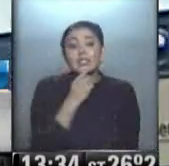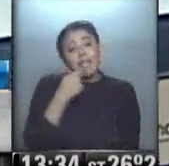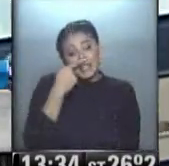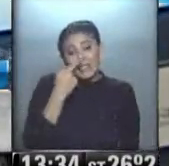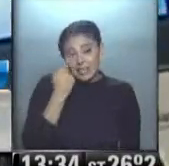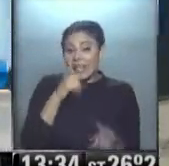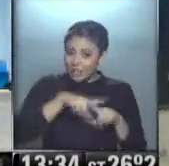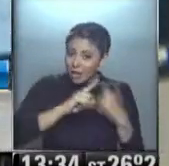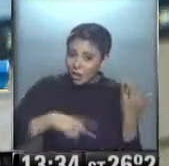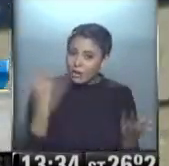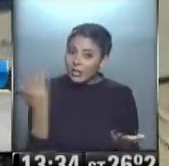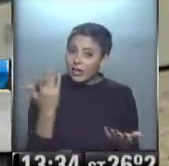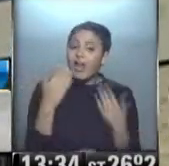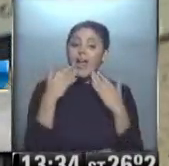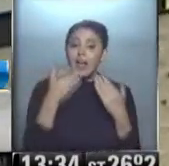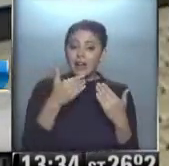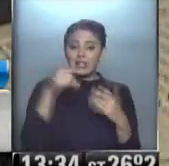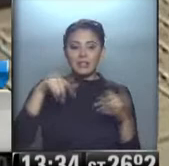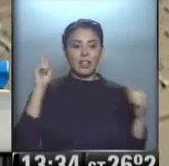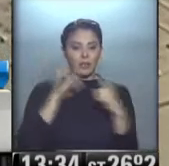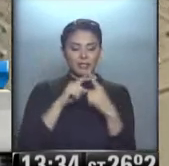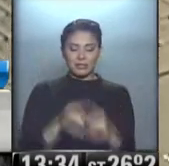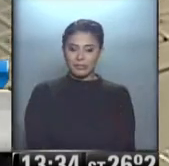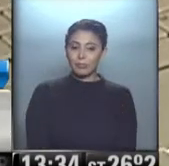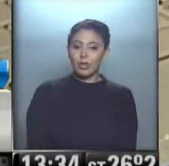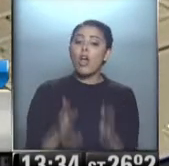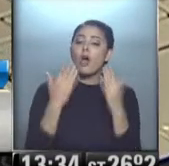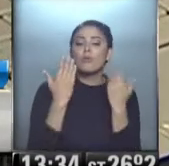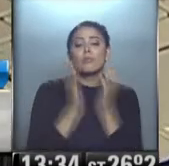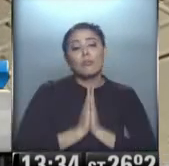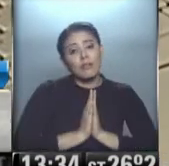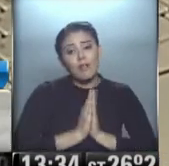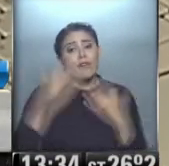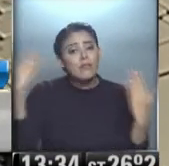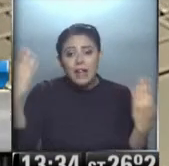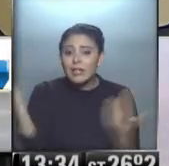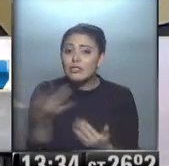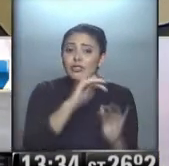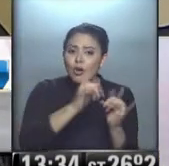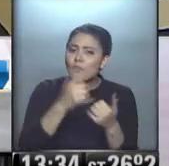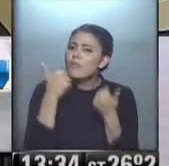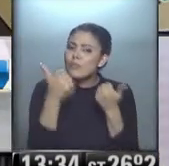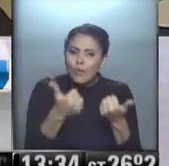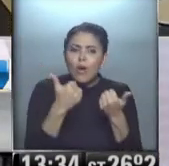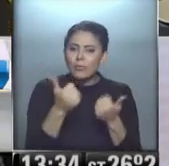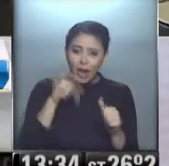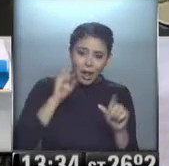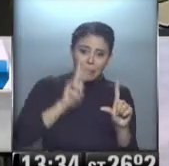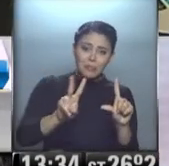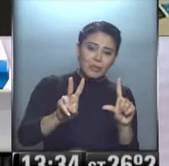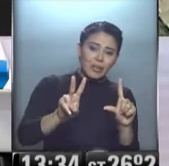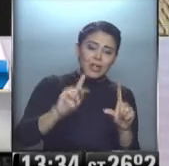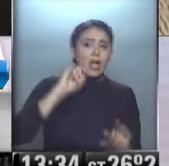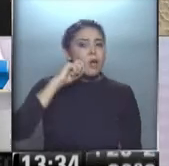interesados en la tecnología a través de este universo conectar a silvia por favor felicita de nuestra parte a los chicos que está buenísimo eso que estamos viendo que se vea